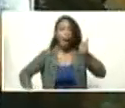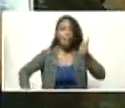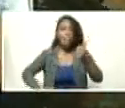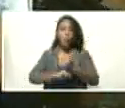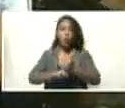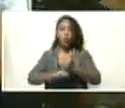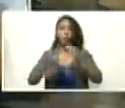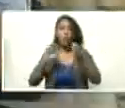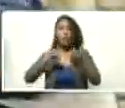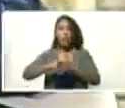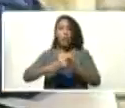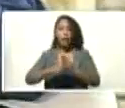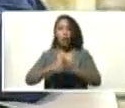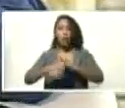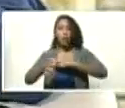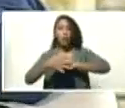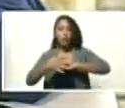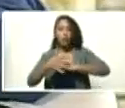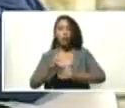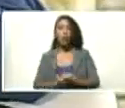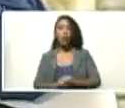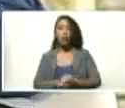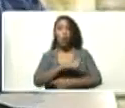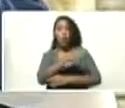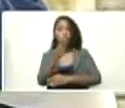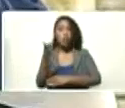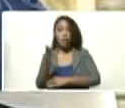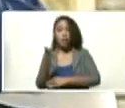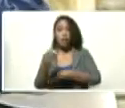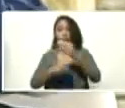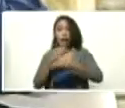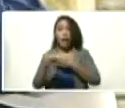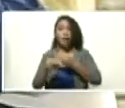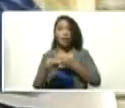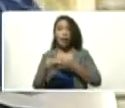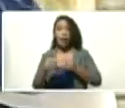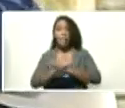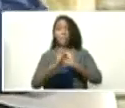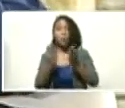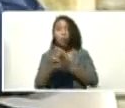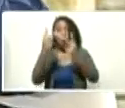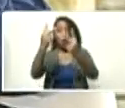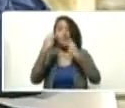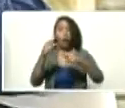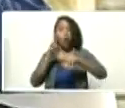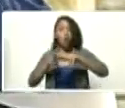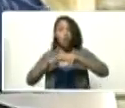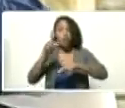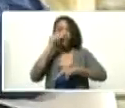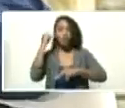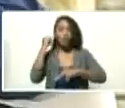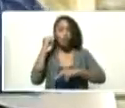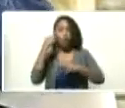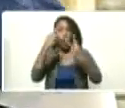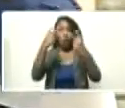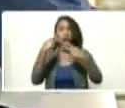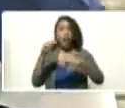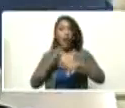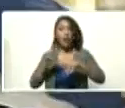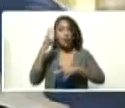técnico, tecnológico, para que sus manifestaciones culturales corran por el mundo, lo vean los niños, lo vean las